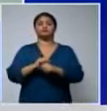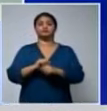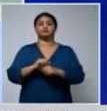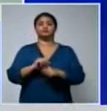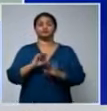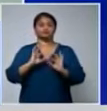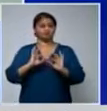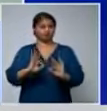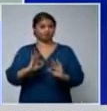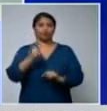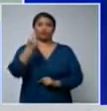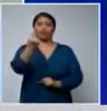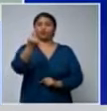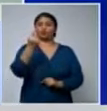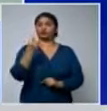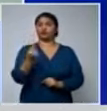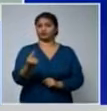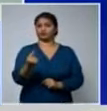uno.